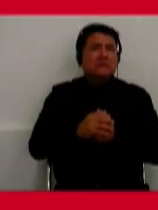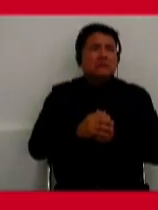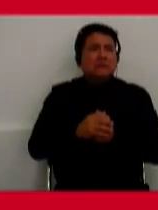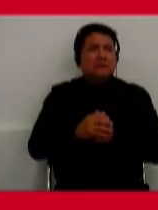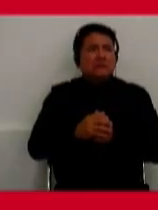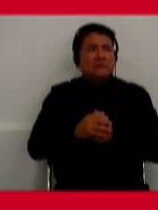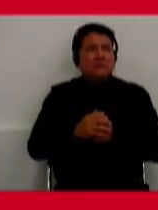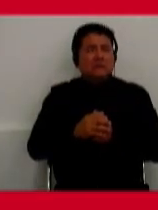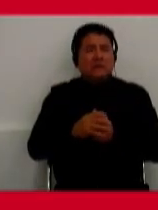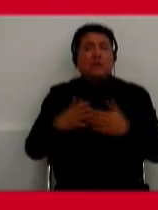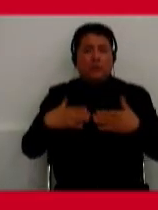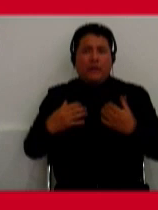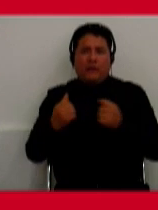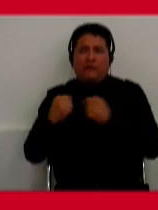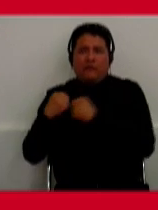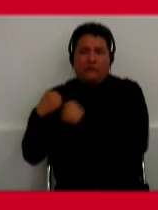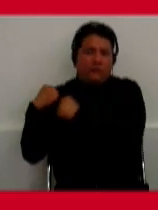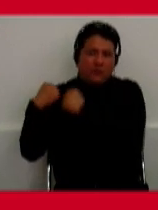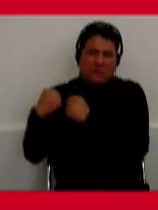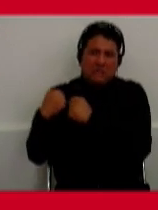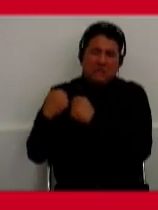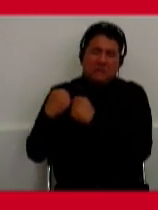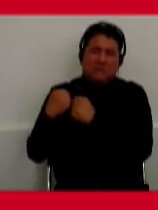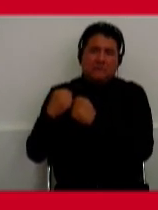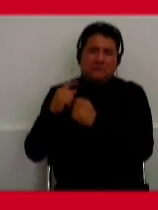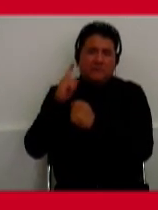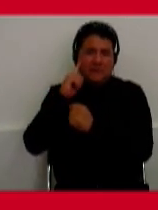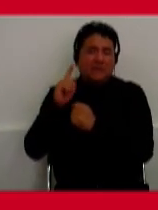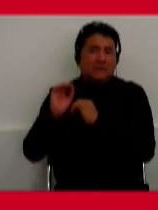gestión de riesgos en cada operación minera.